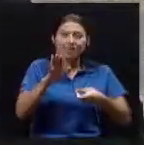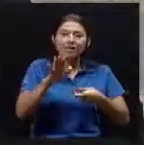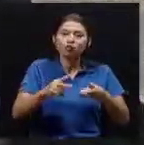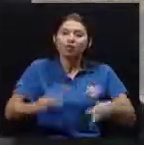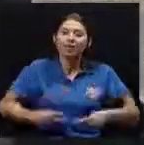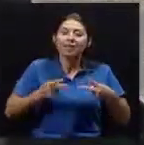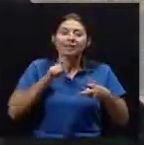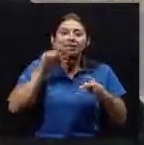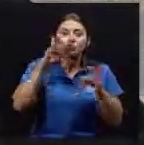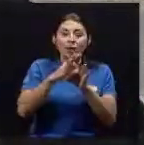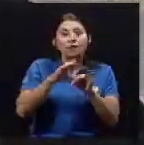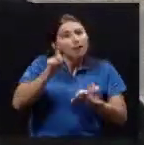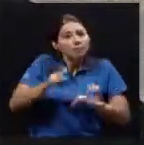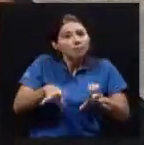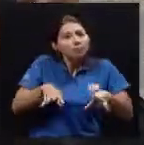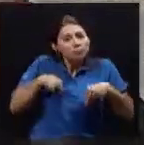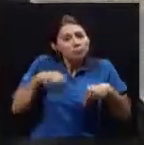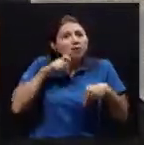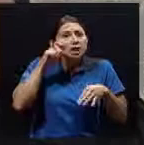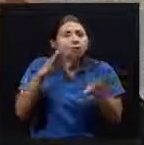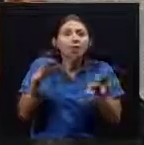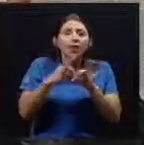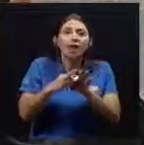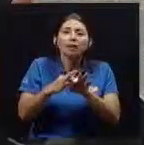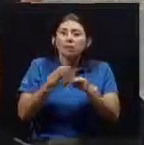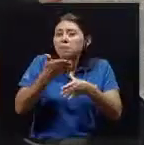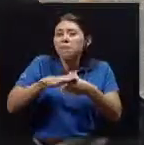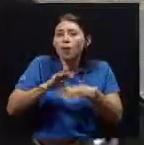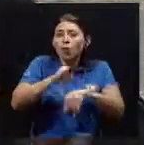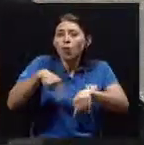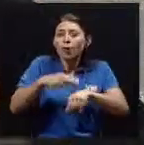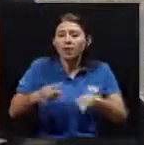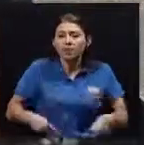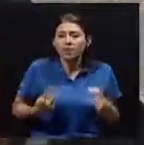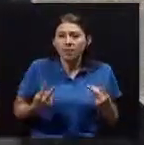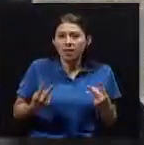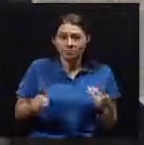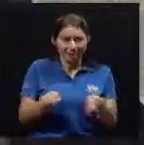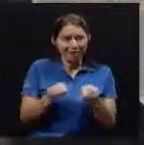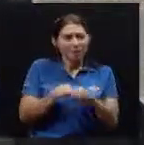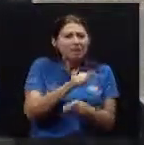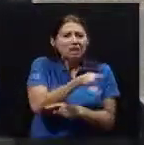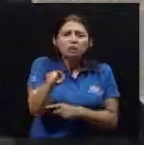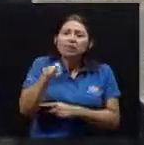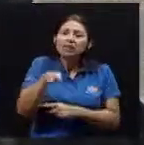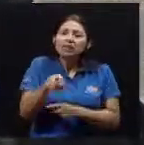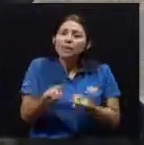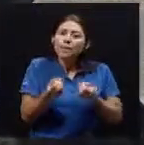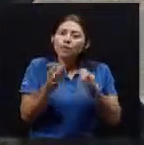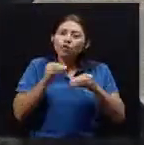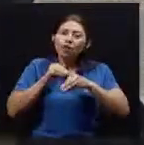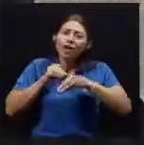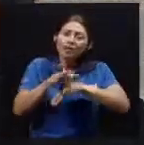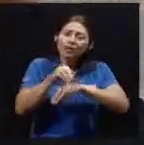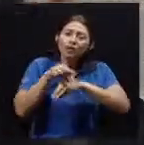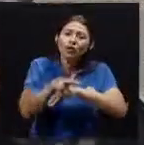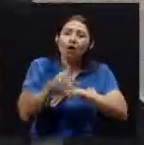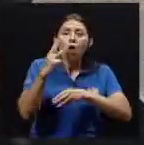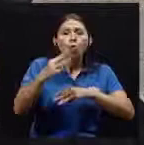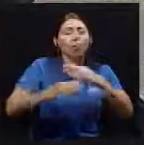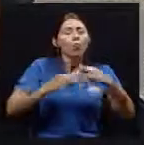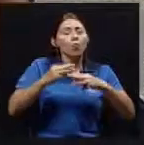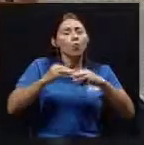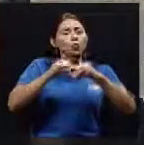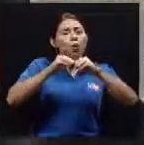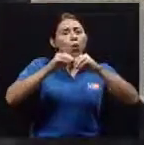primero es reconocer que la sexualidad es parte normal de la vida, luego que en realidad necesitan muchísima asesoría, un mundo